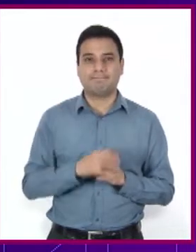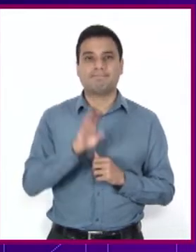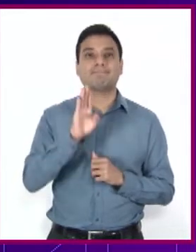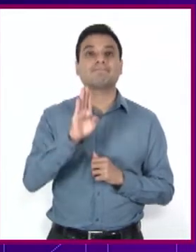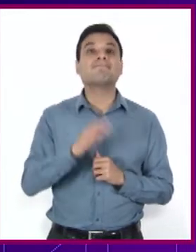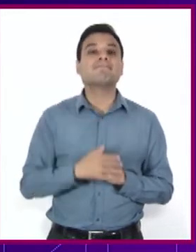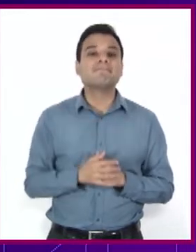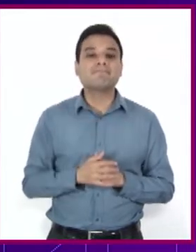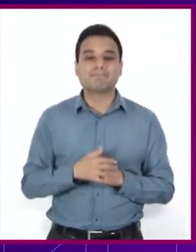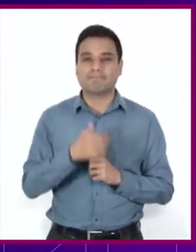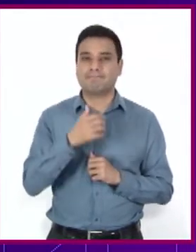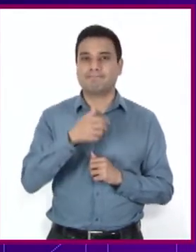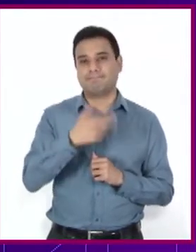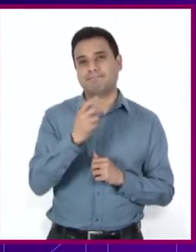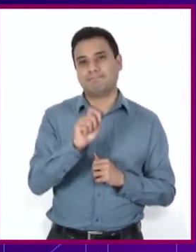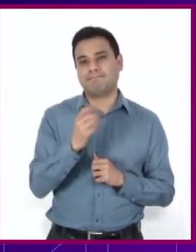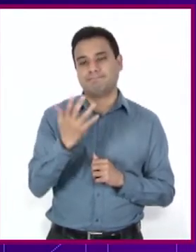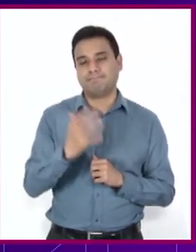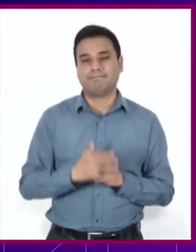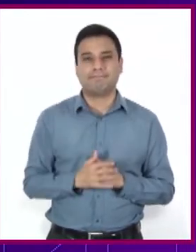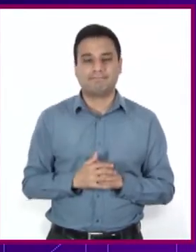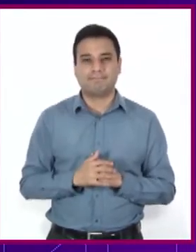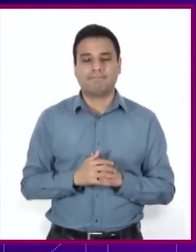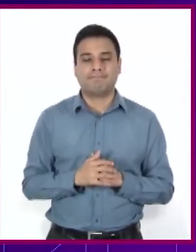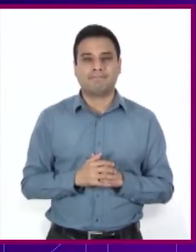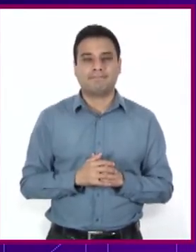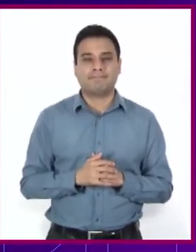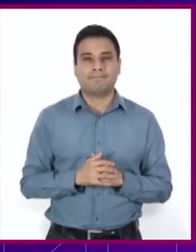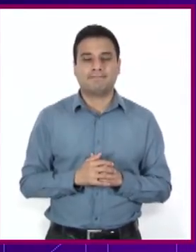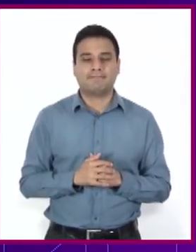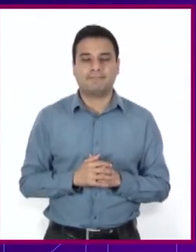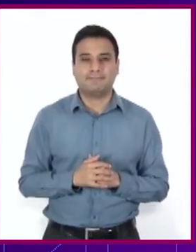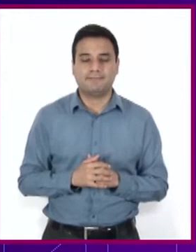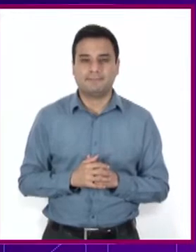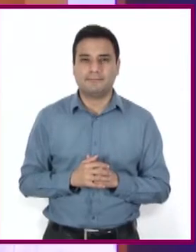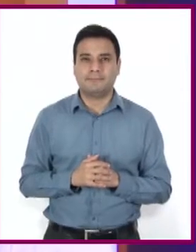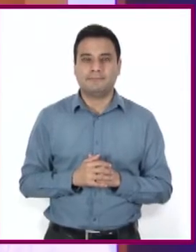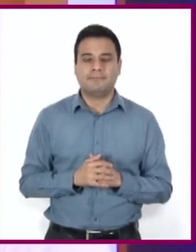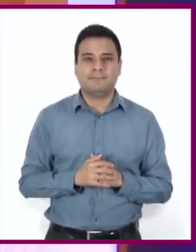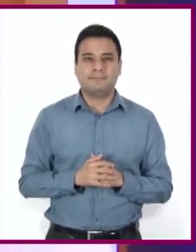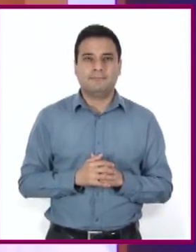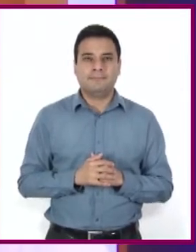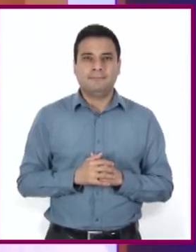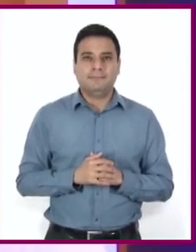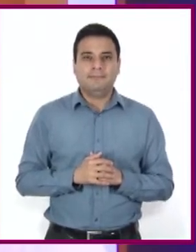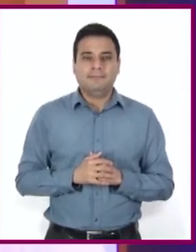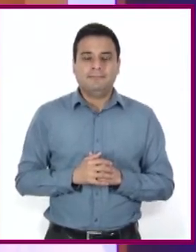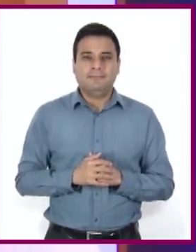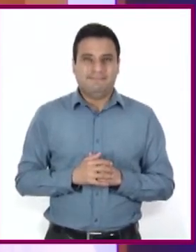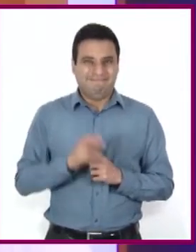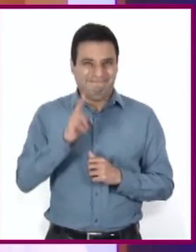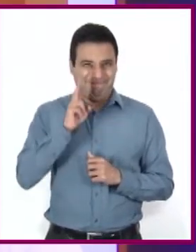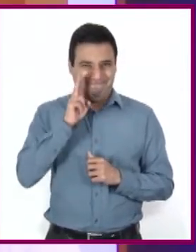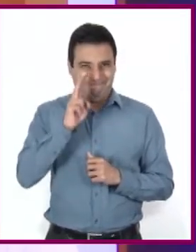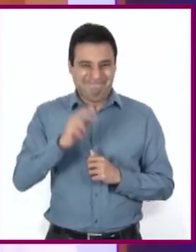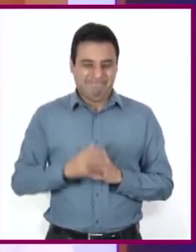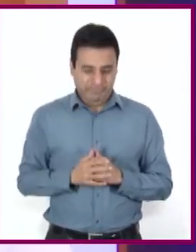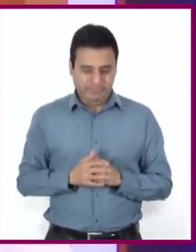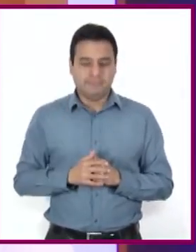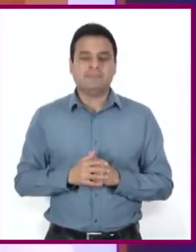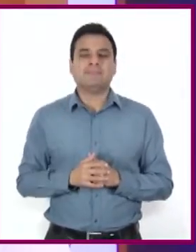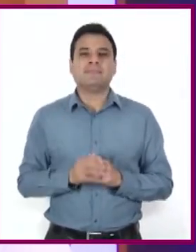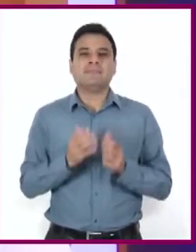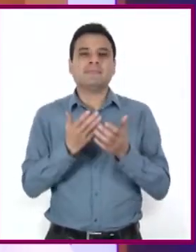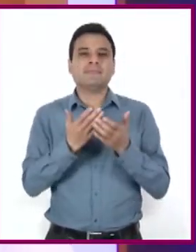aumenta 5 veces en la coordenada B, que es igual a 13.5. Para avanzar, el maestro Valentín y